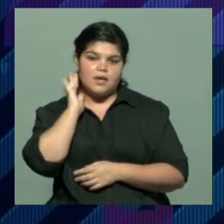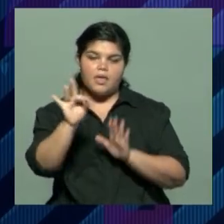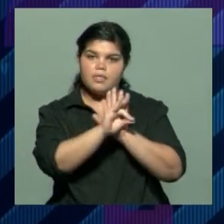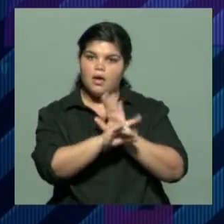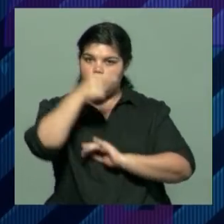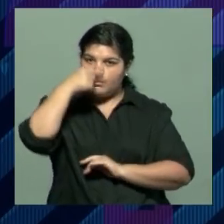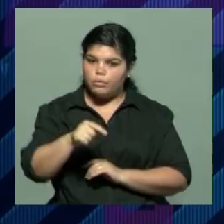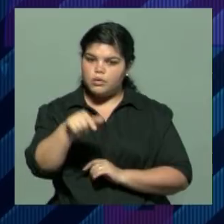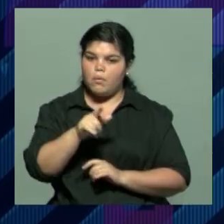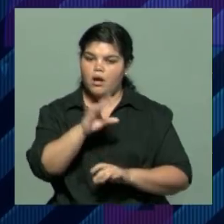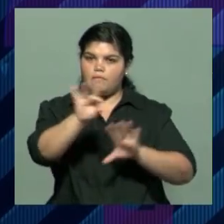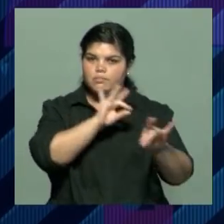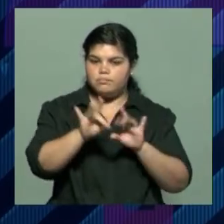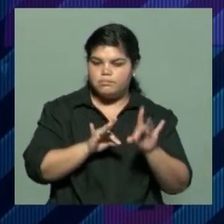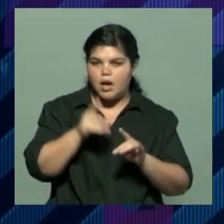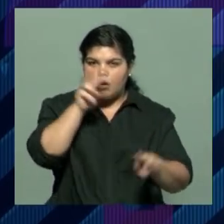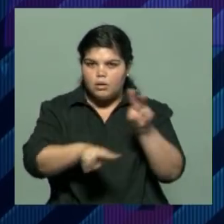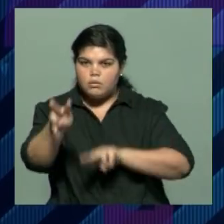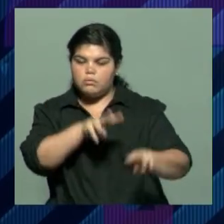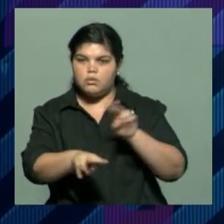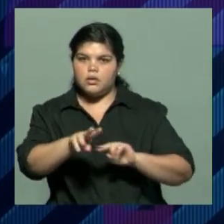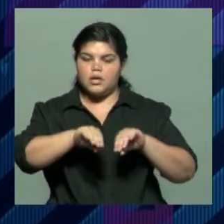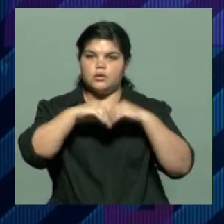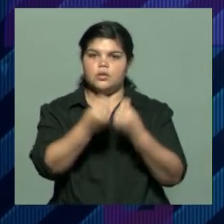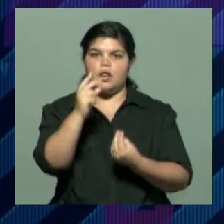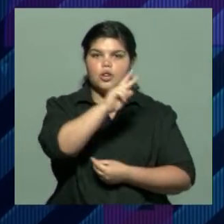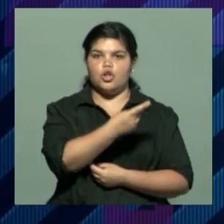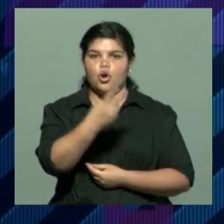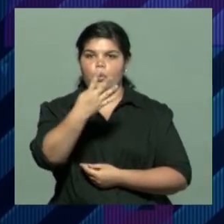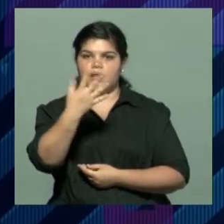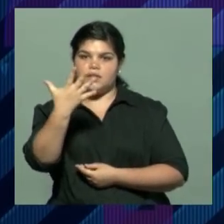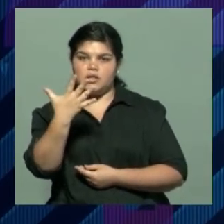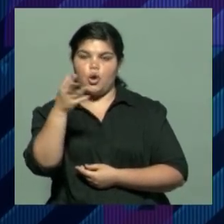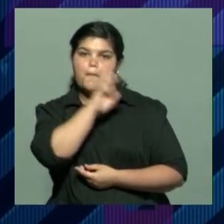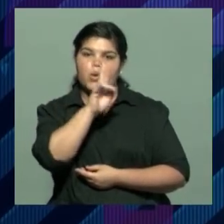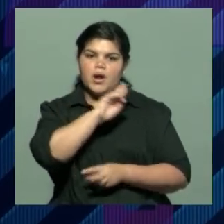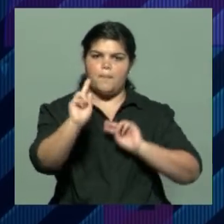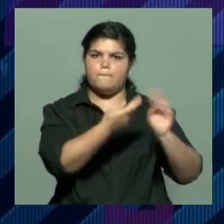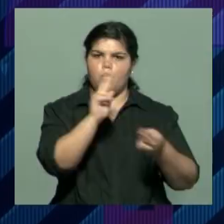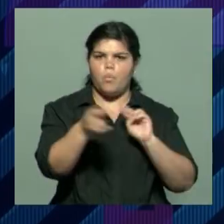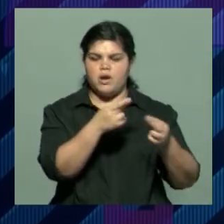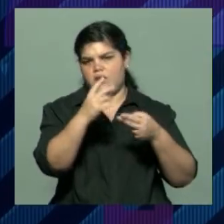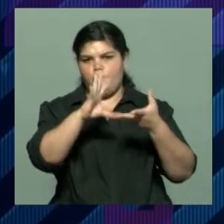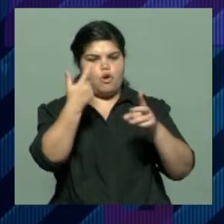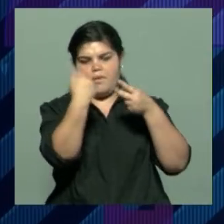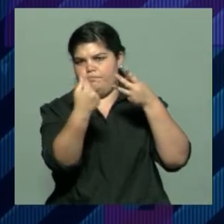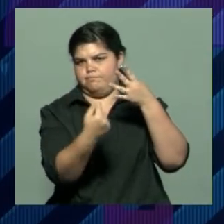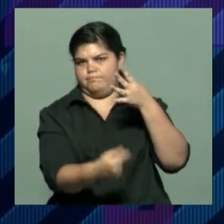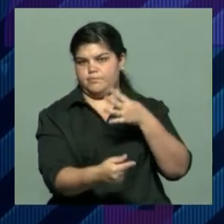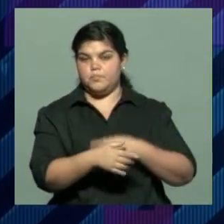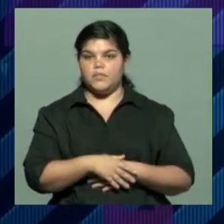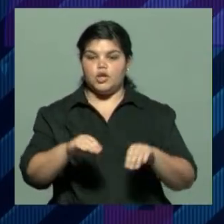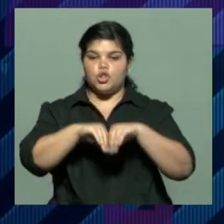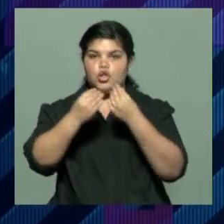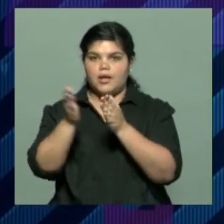que pudimos recolectar para distintos parecidos, murieron 245 mujeres embarazadas por distintas causas. De este total,